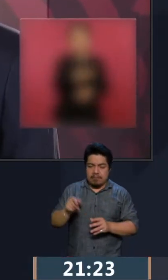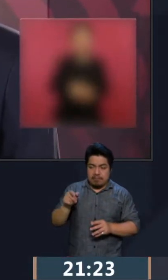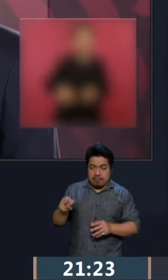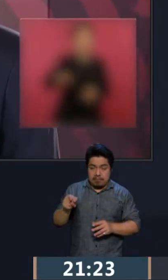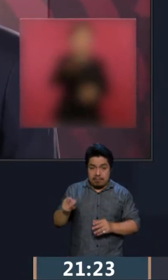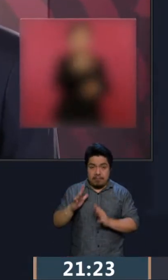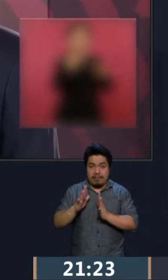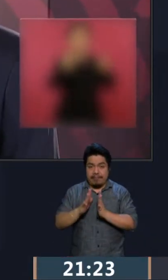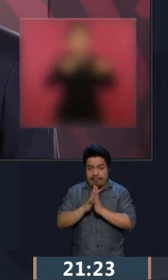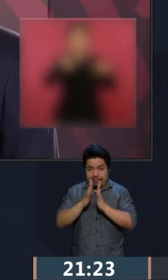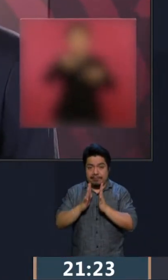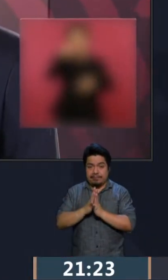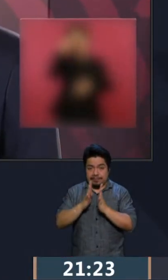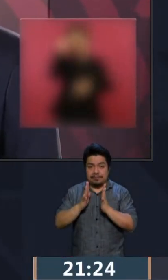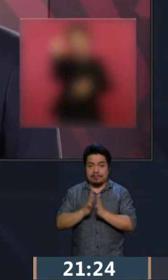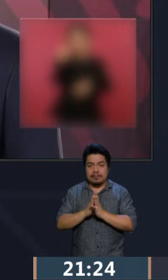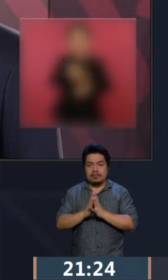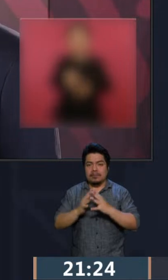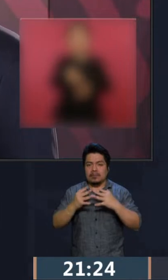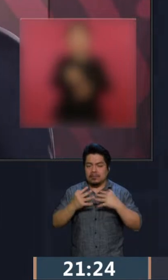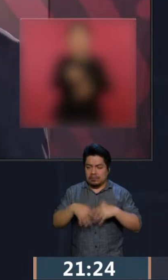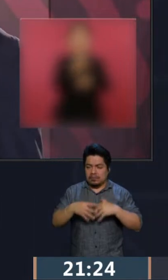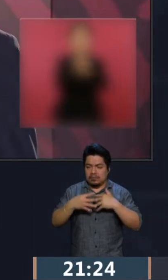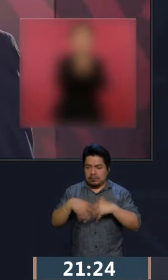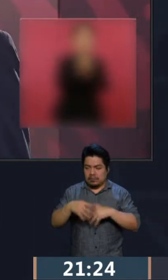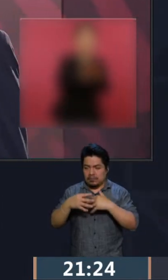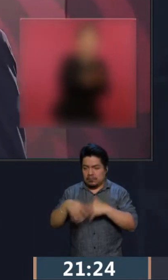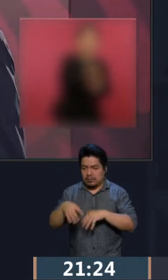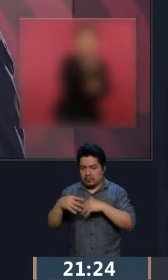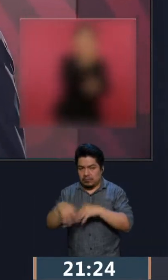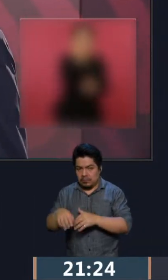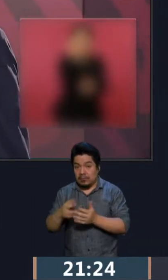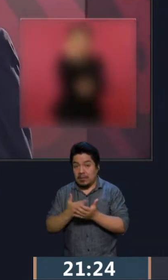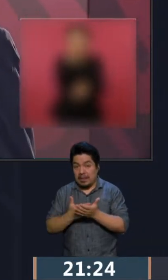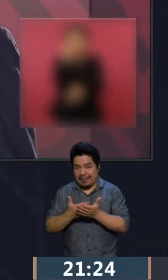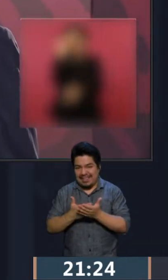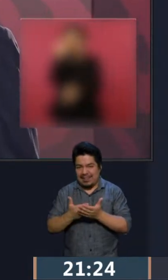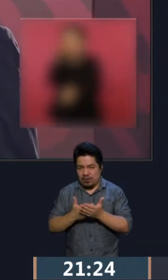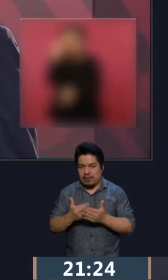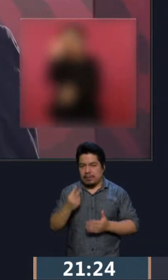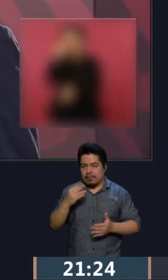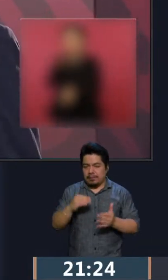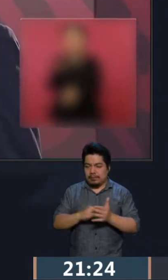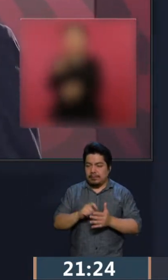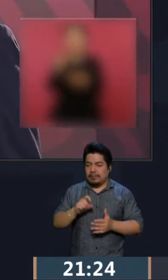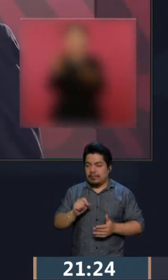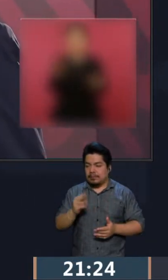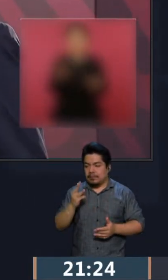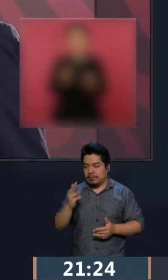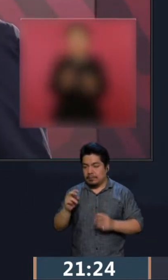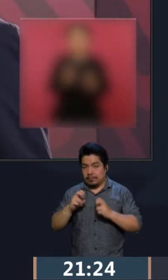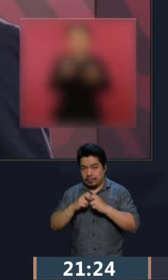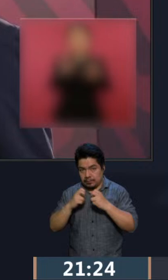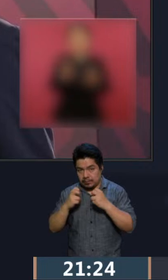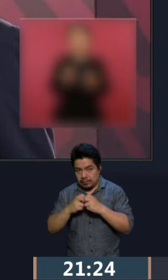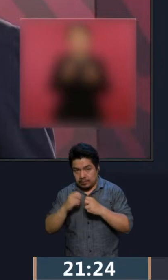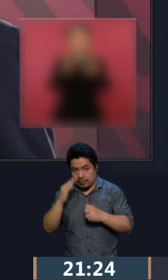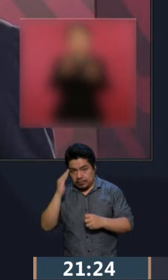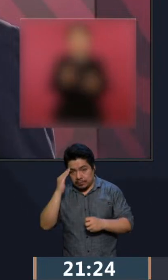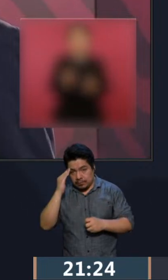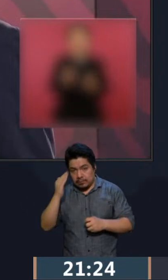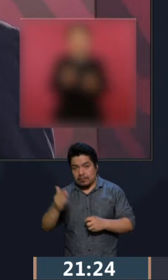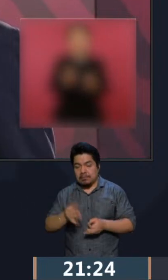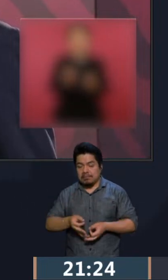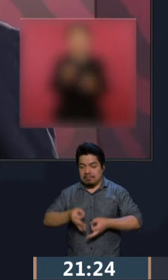cosas, participa en la Marcha Rosa de octubre del 2023. Es decir, es un ministro que tiene abiertamente